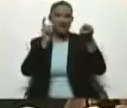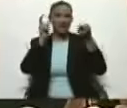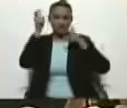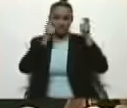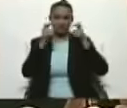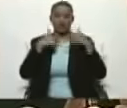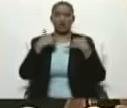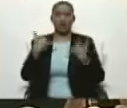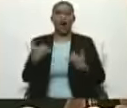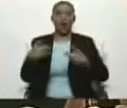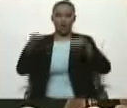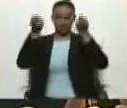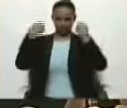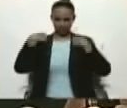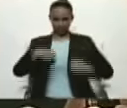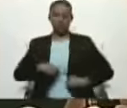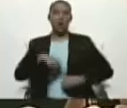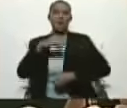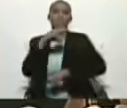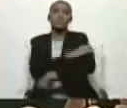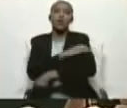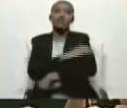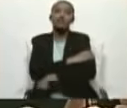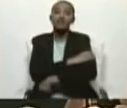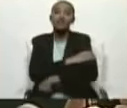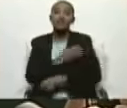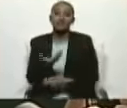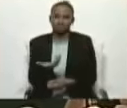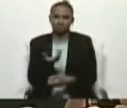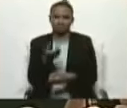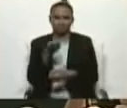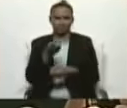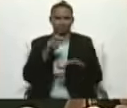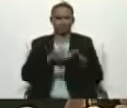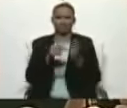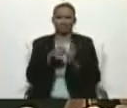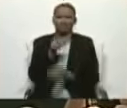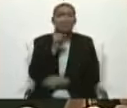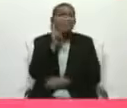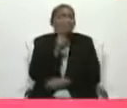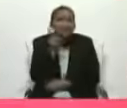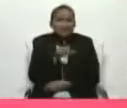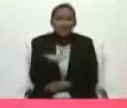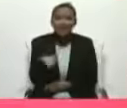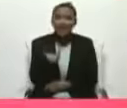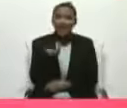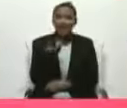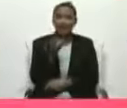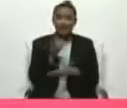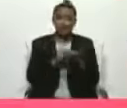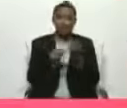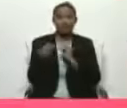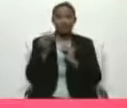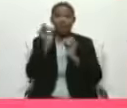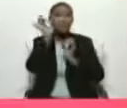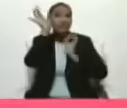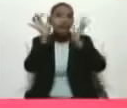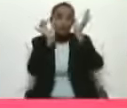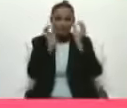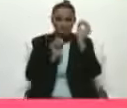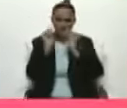pataruco. Es un montaje. Es un montaje. Pero eso no lo hacen para